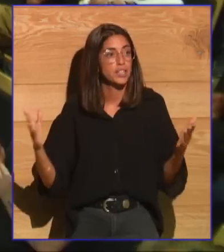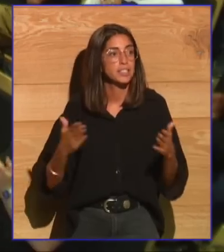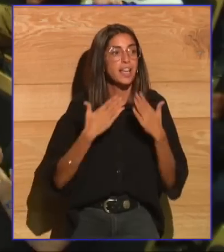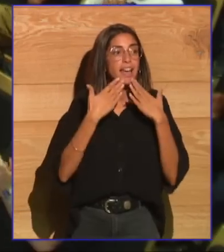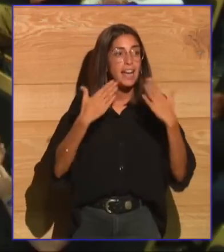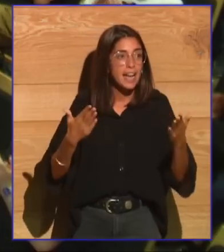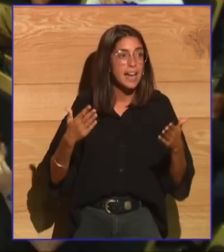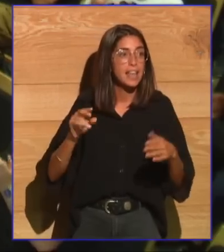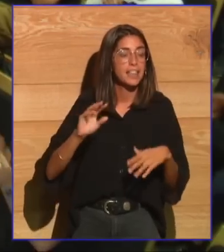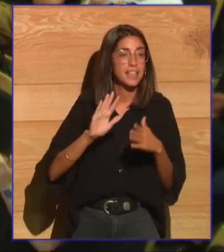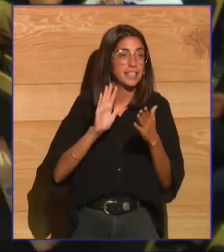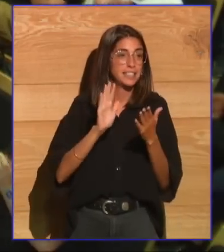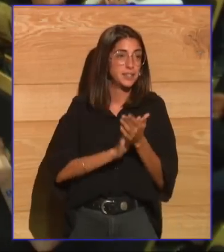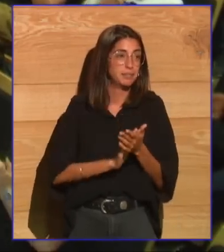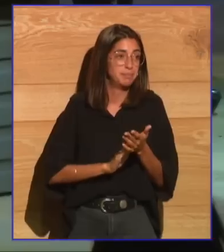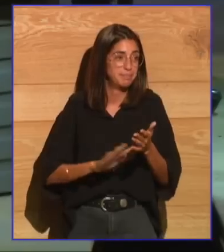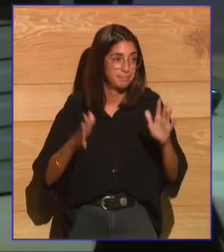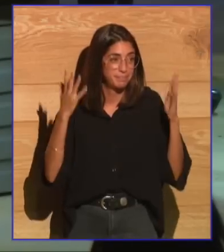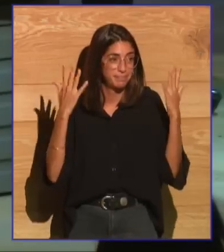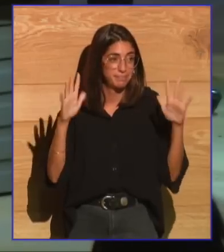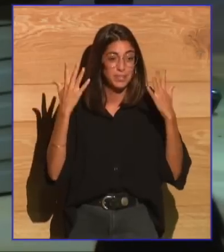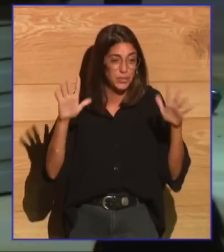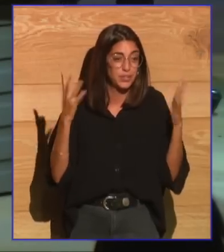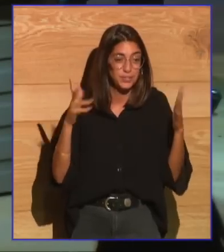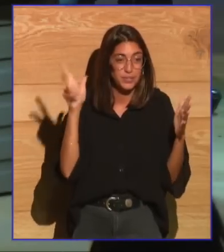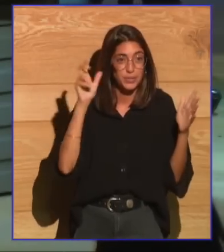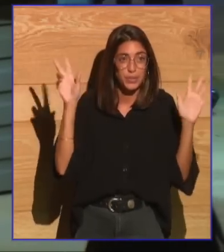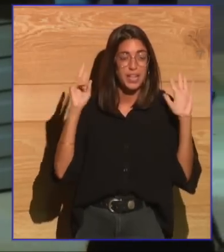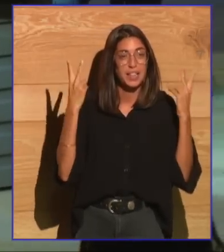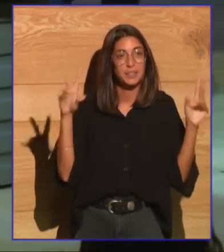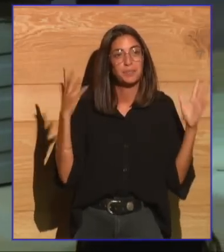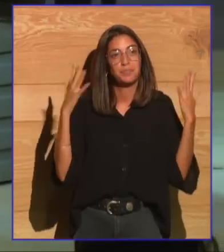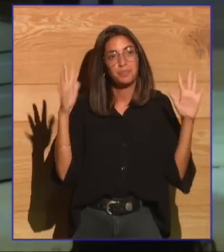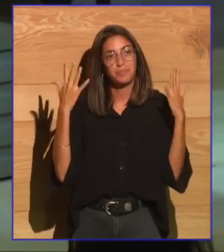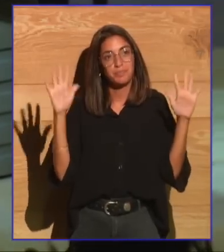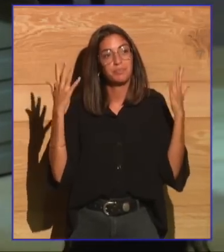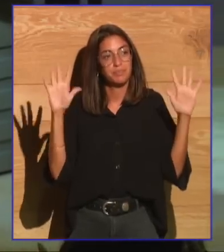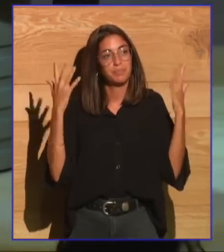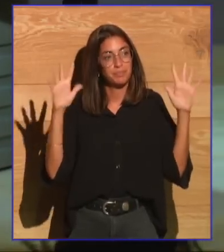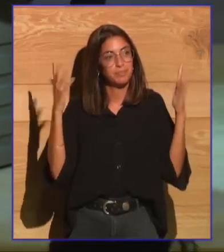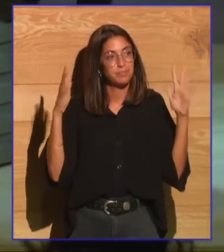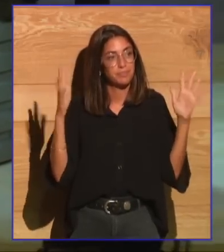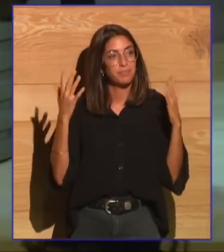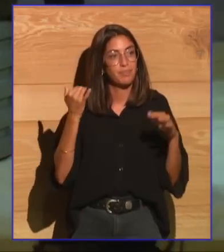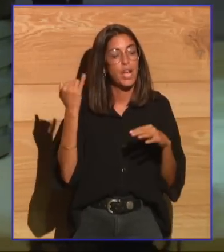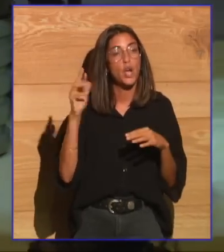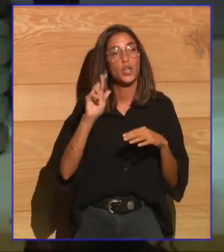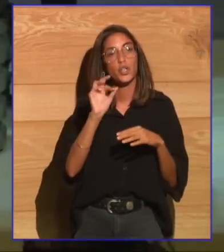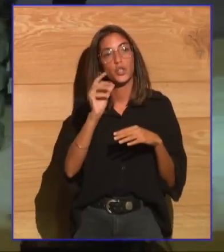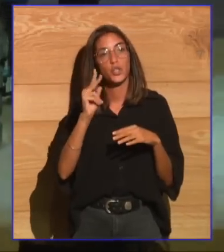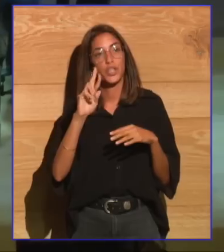gracias a la estabilización efe no lo digo porque